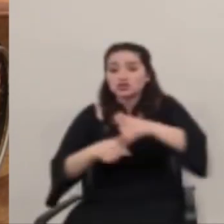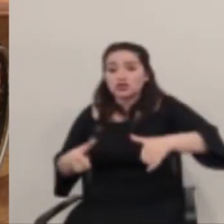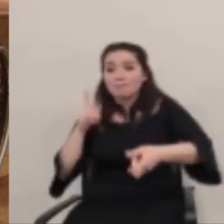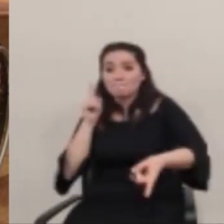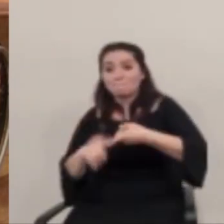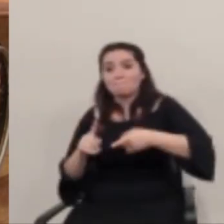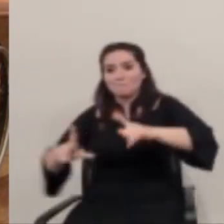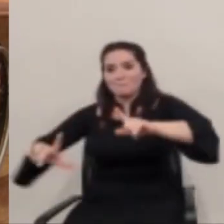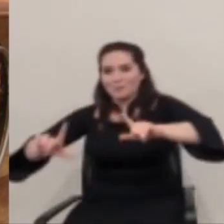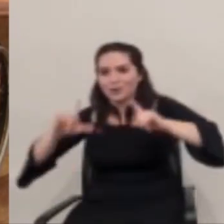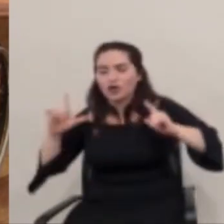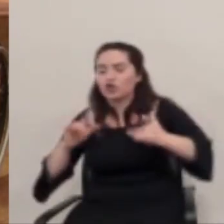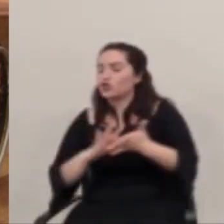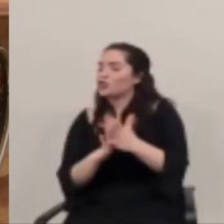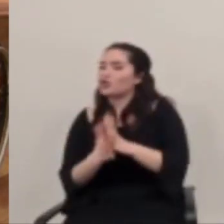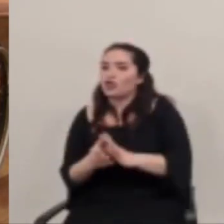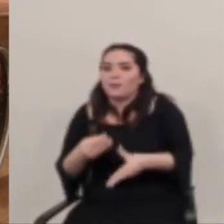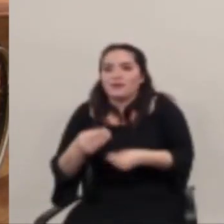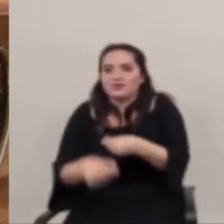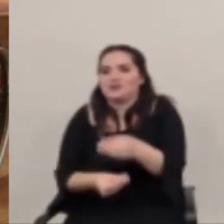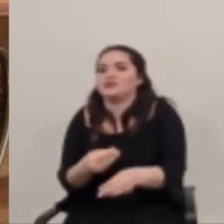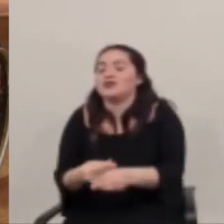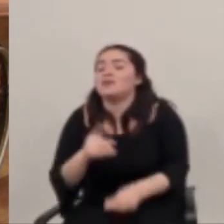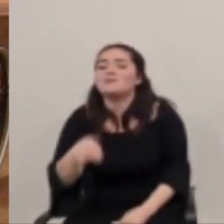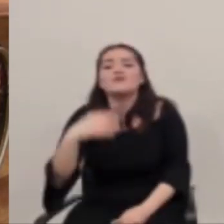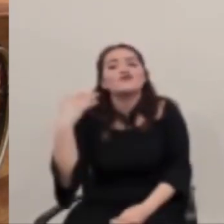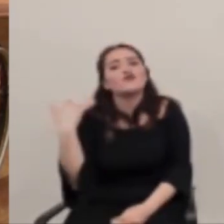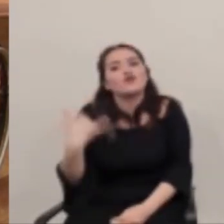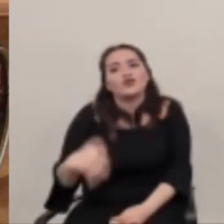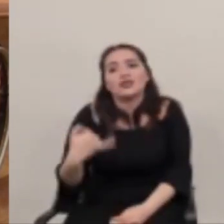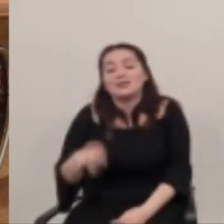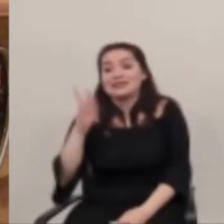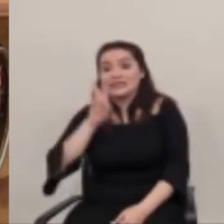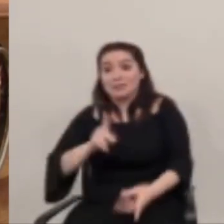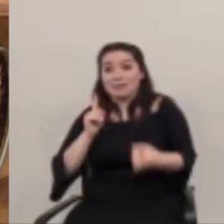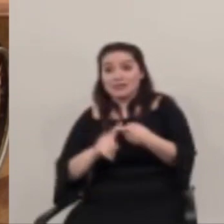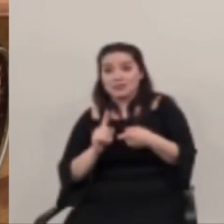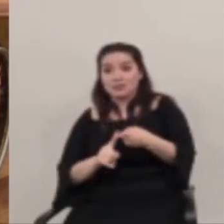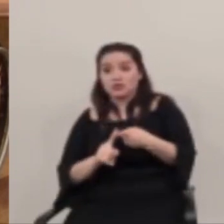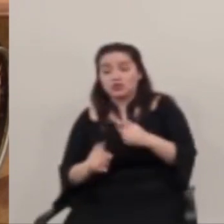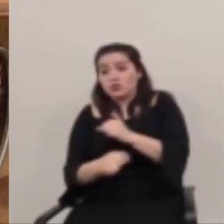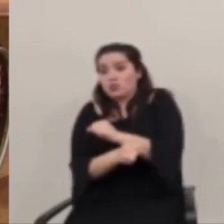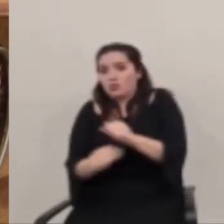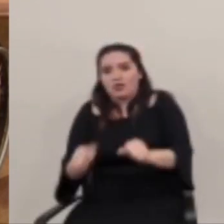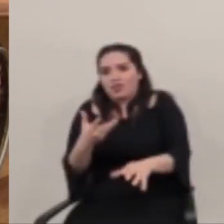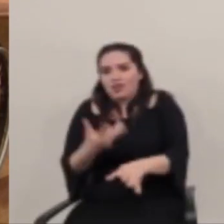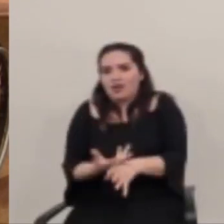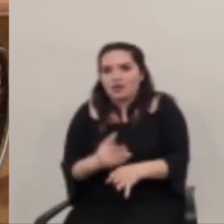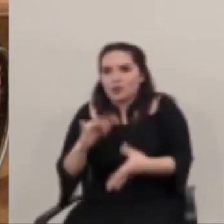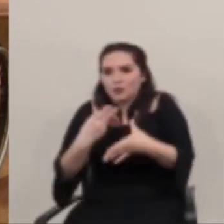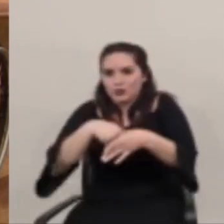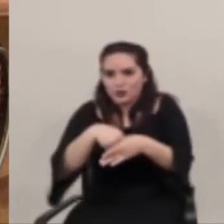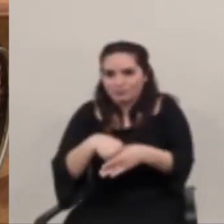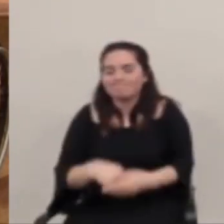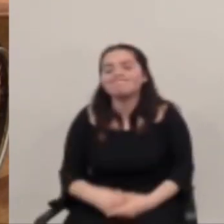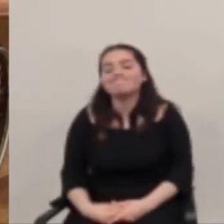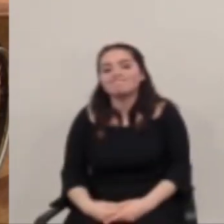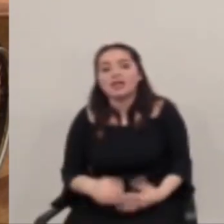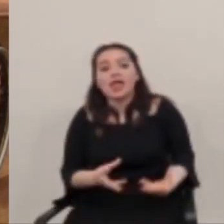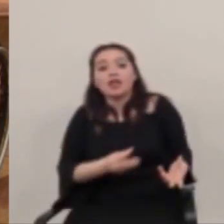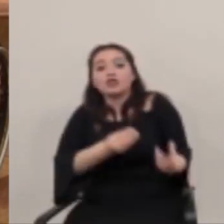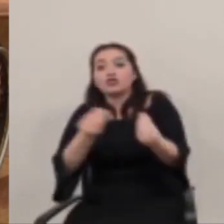discapacidad en todos los procesos. Y eso es algo fundamental, porque sin participación no puede haber verdadera inclusión. Y entonces